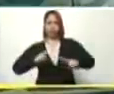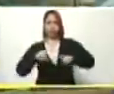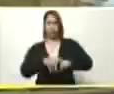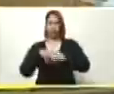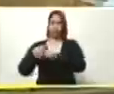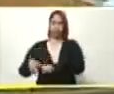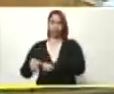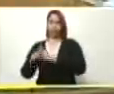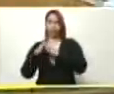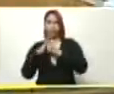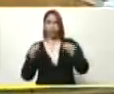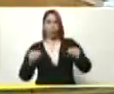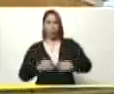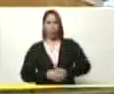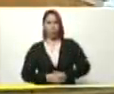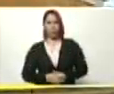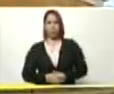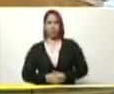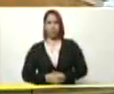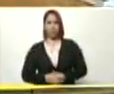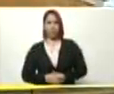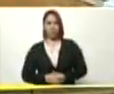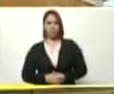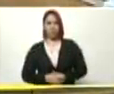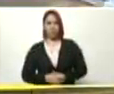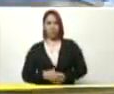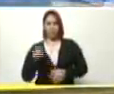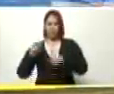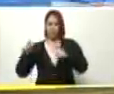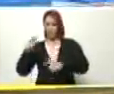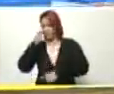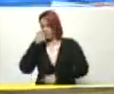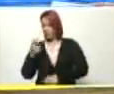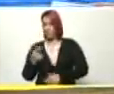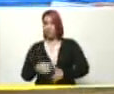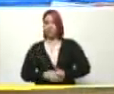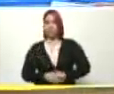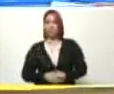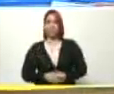todo pelaje y de todo lugar.